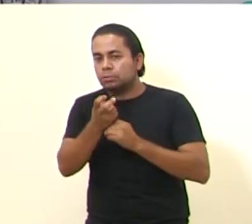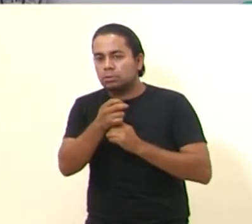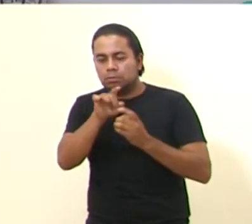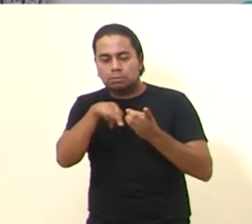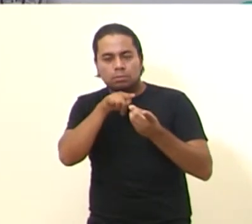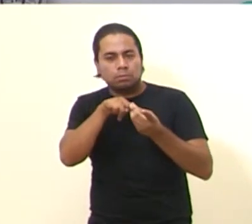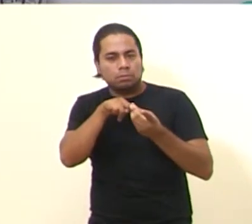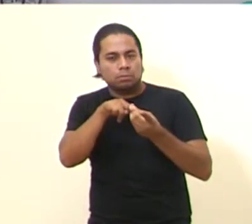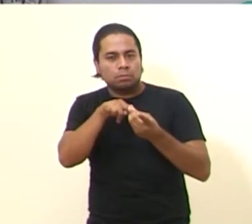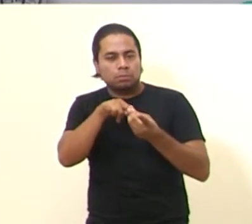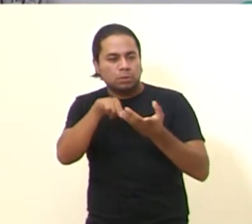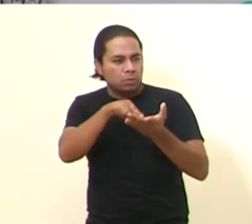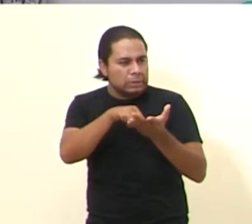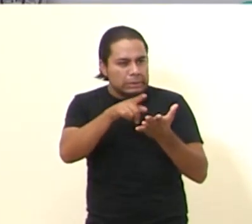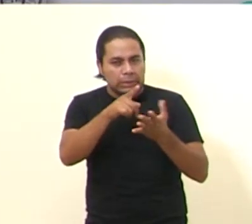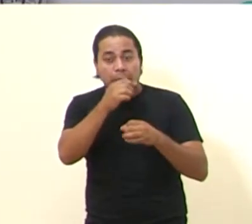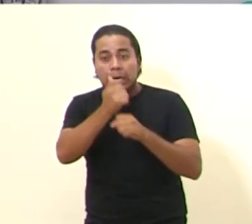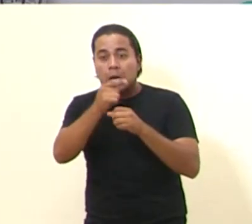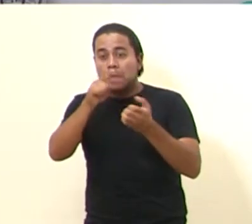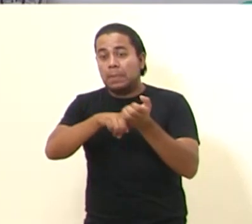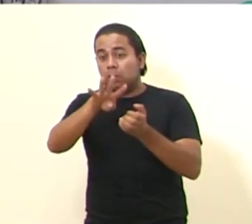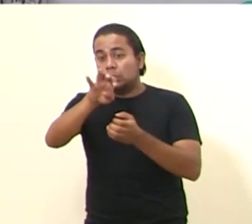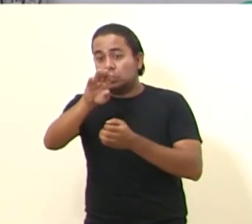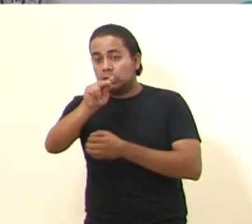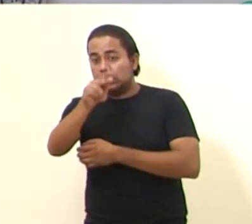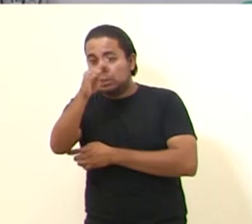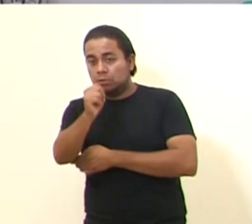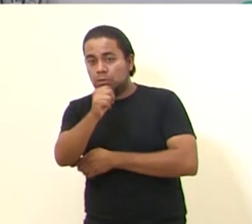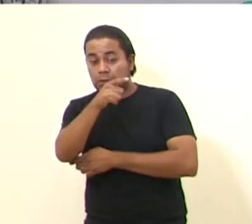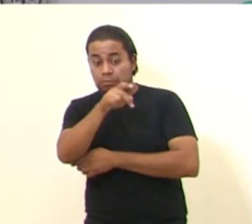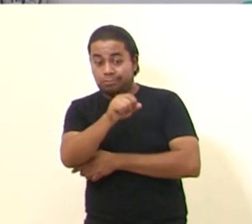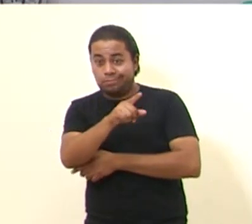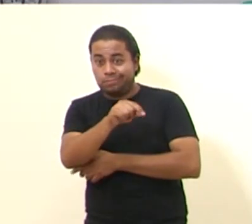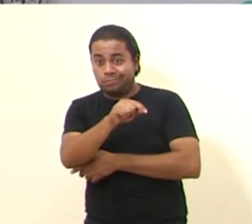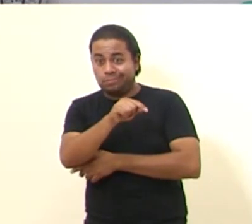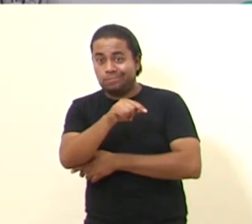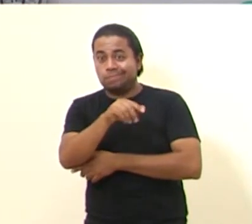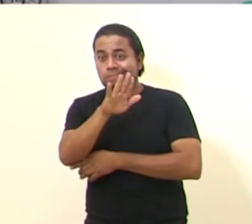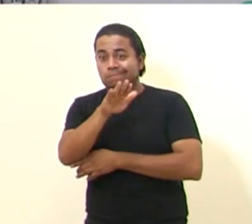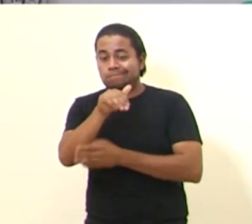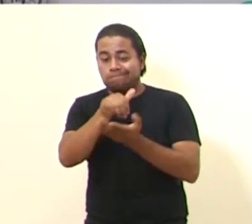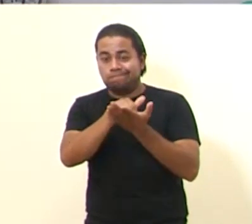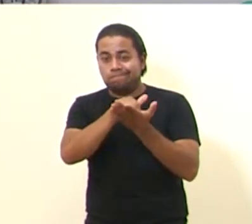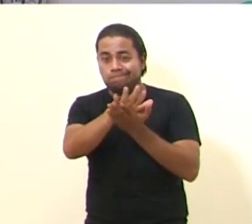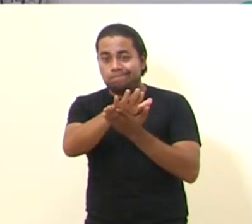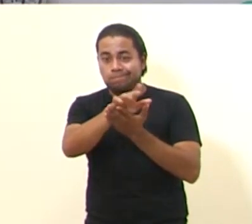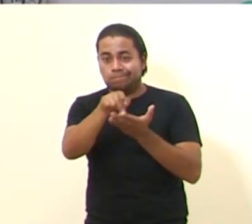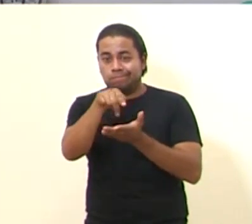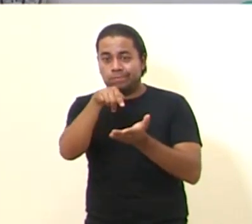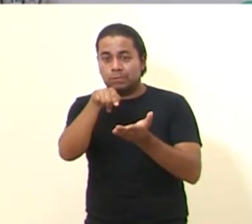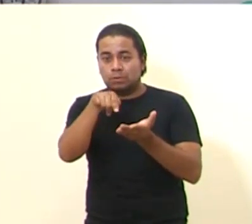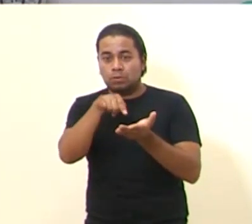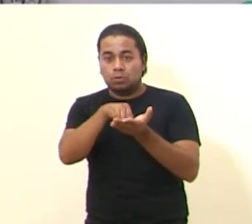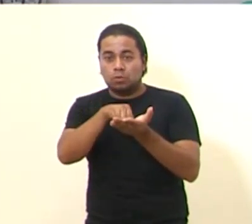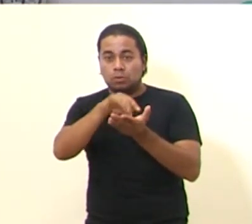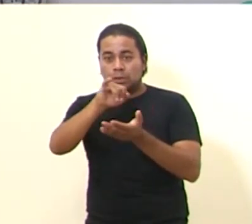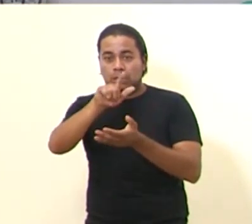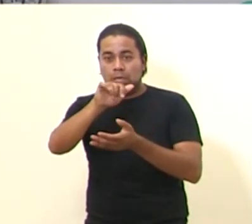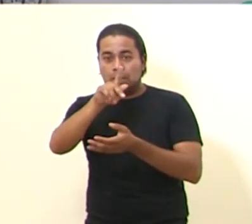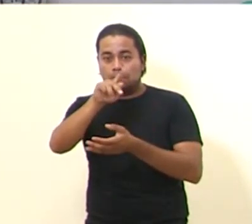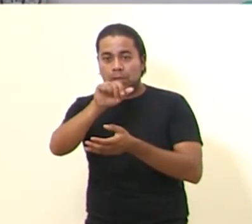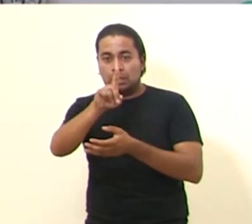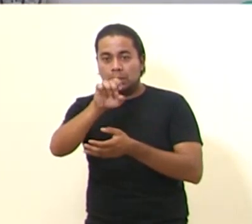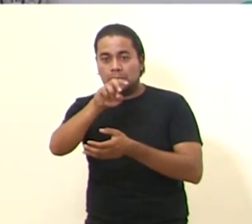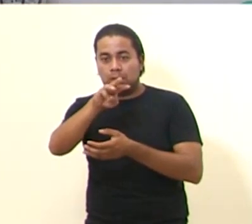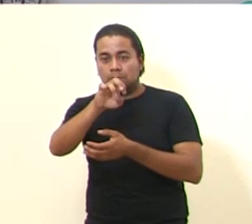Ubicación: para el año 1489, los Guabes fueron expulsados de las tierras fértiles de Jalapa del Marqués.